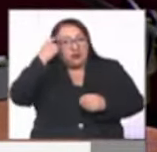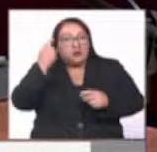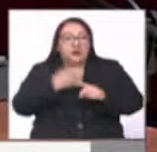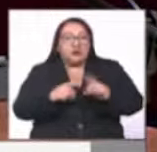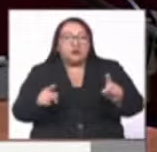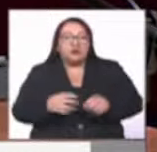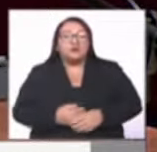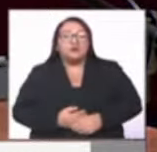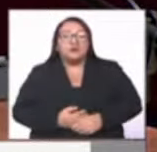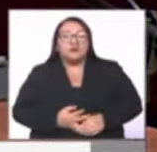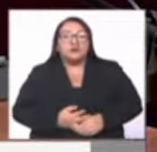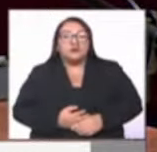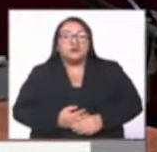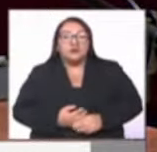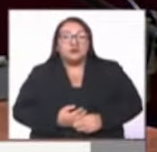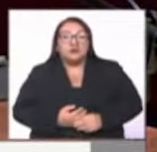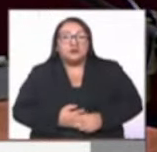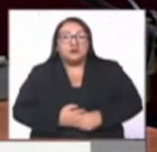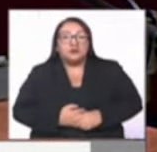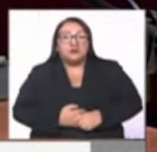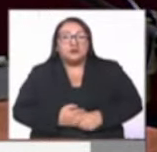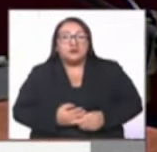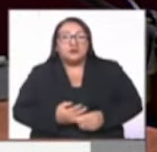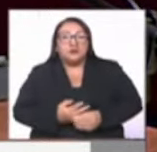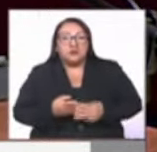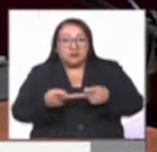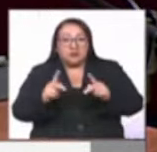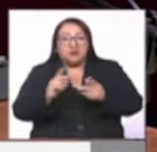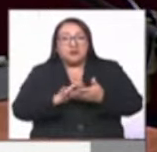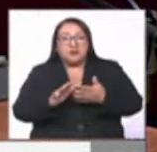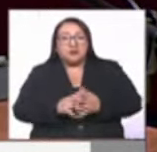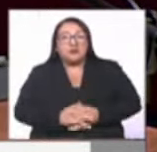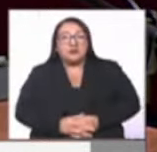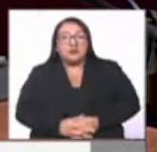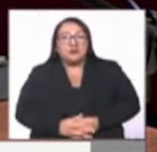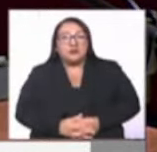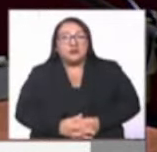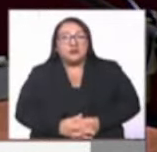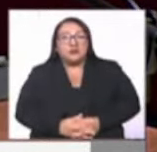distinto decía lo siguiente si me permite presidente este audio